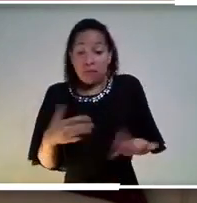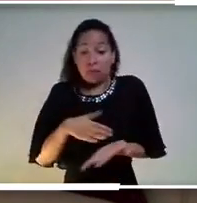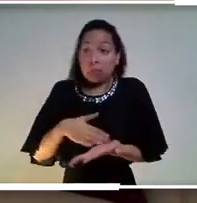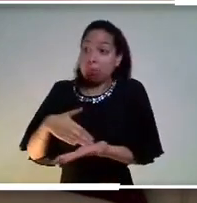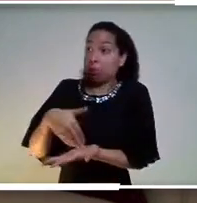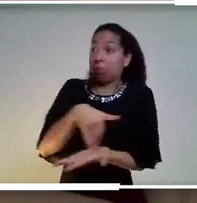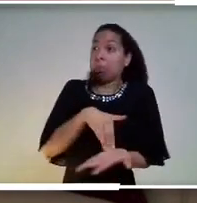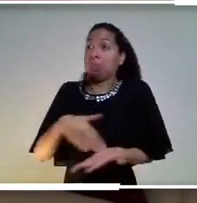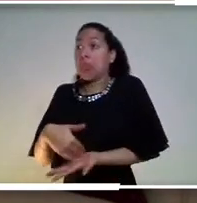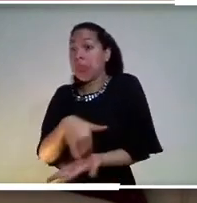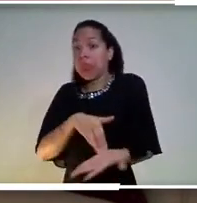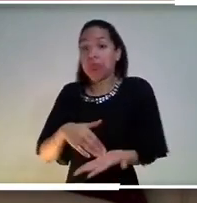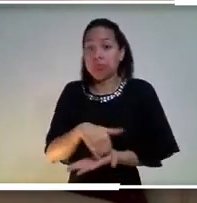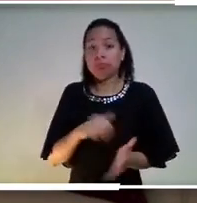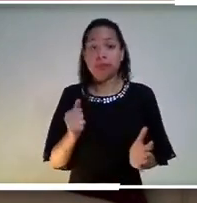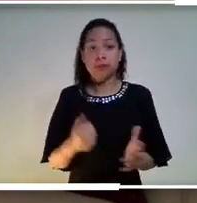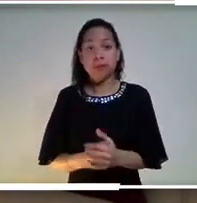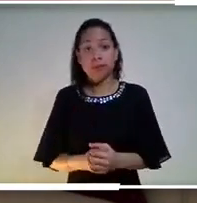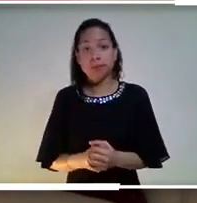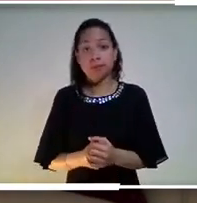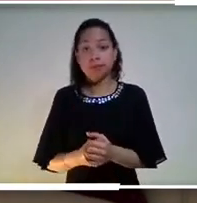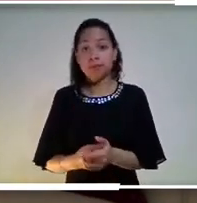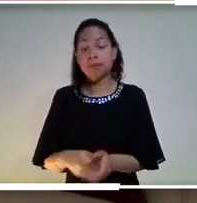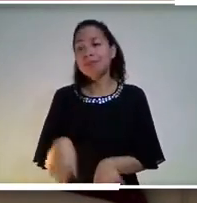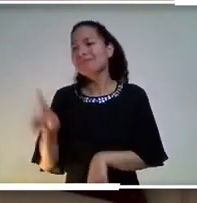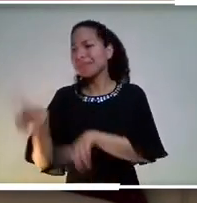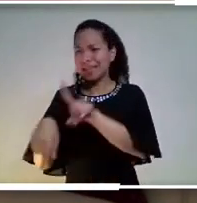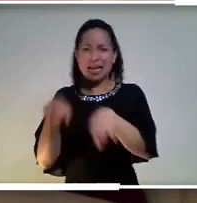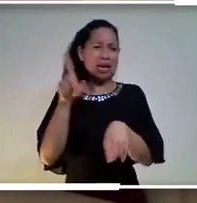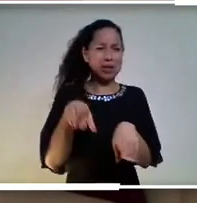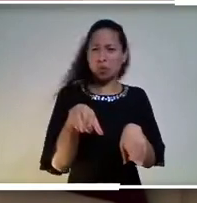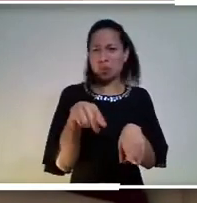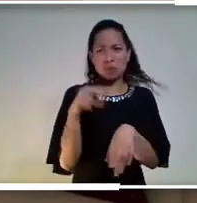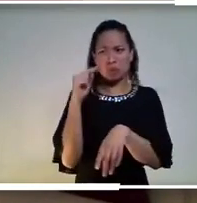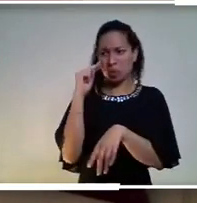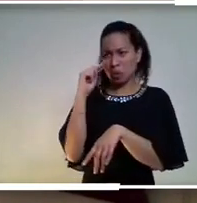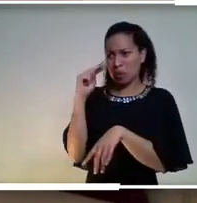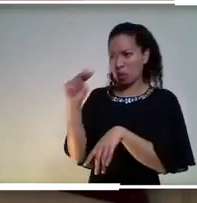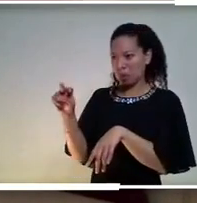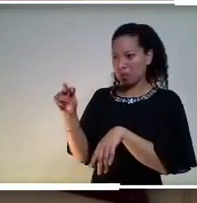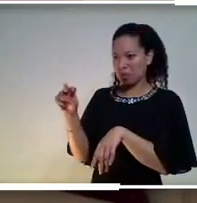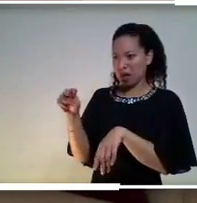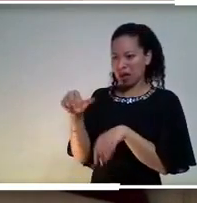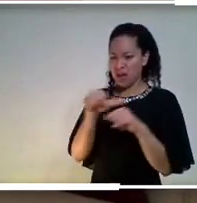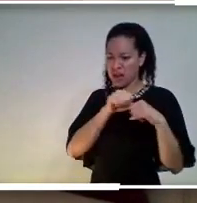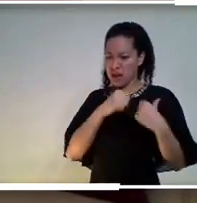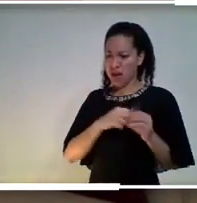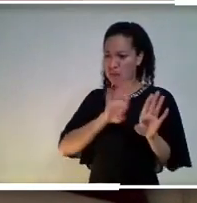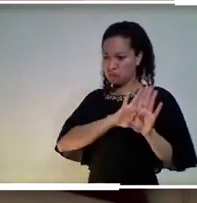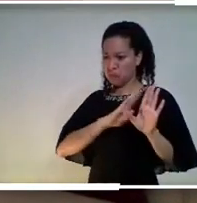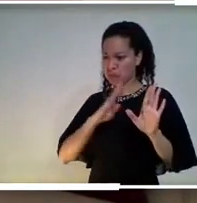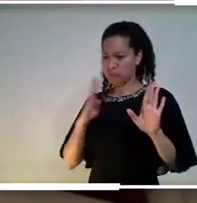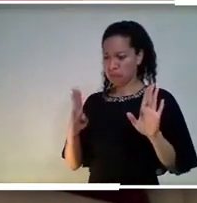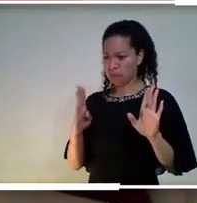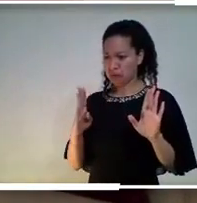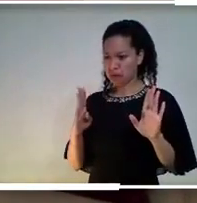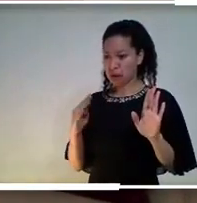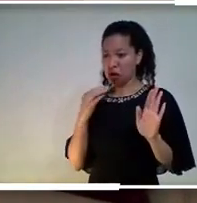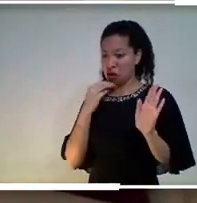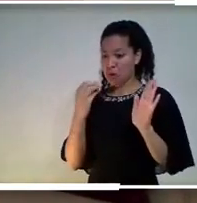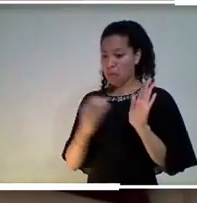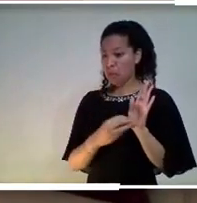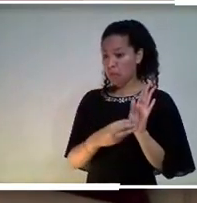inconscientemente están abriendo las puertas al demonio a través de la música rock de juegos de mesa aparentemente inofensivos